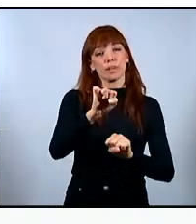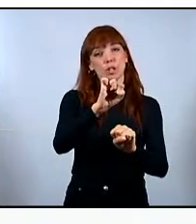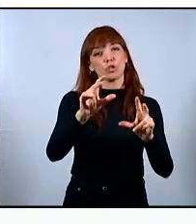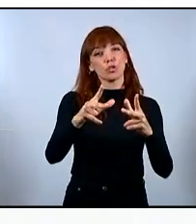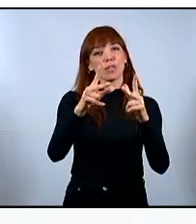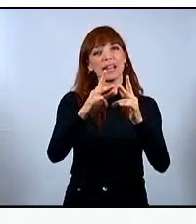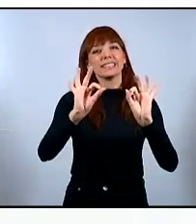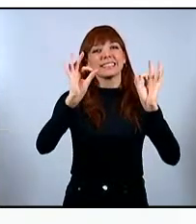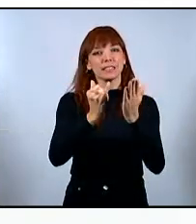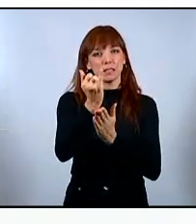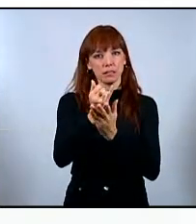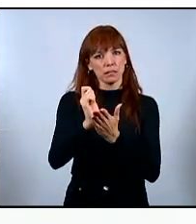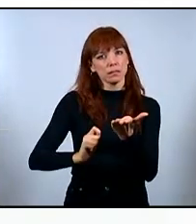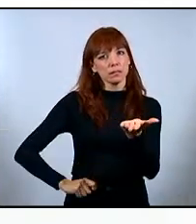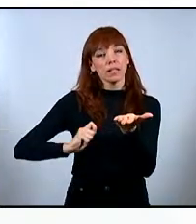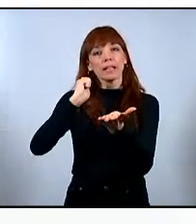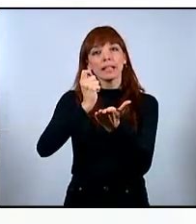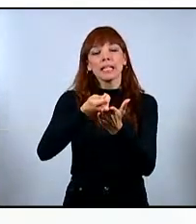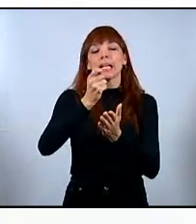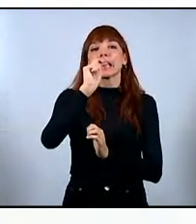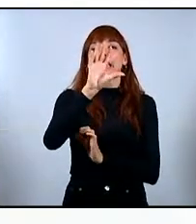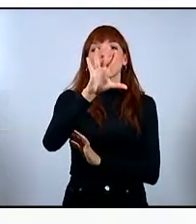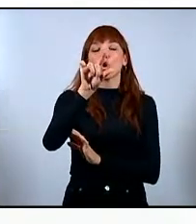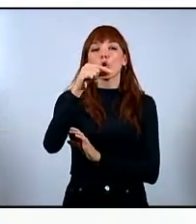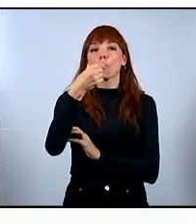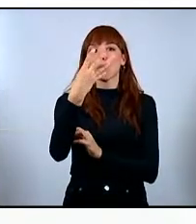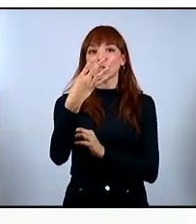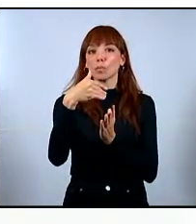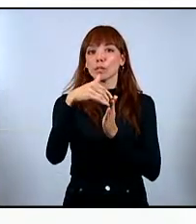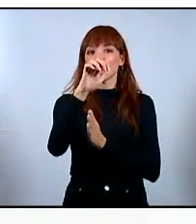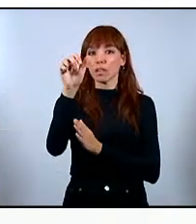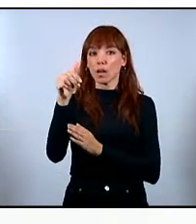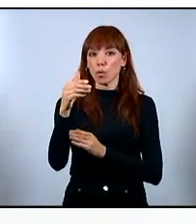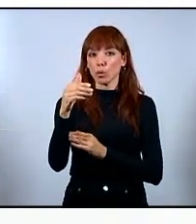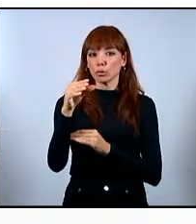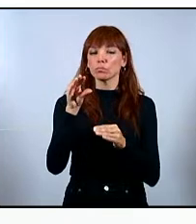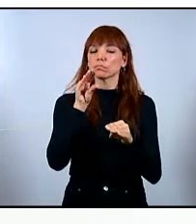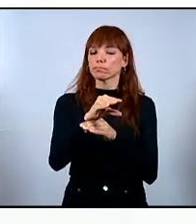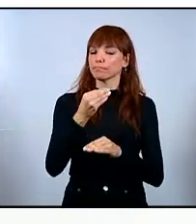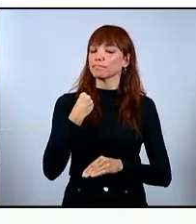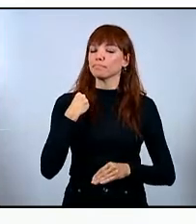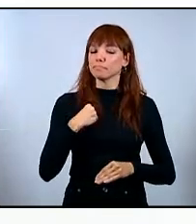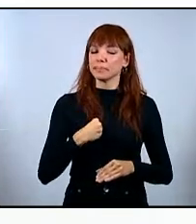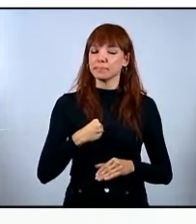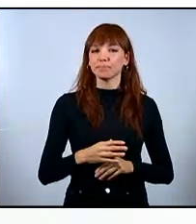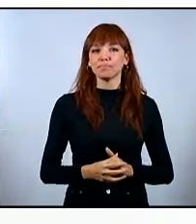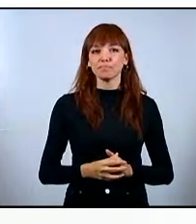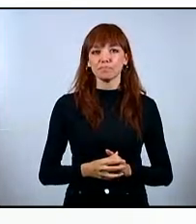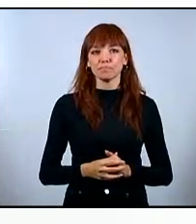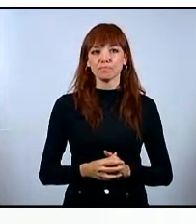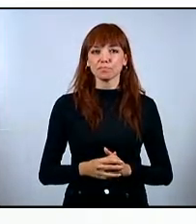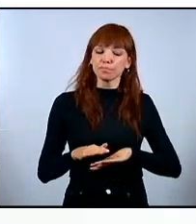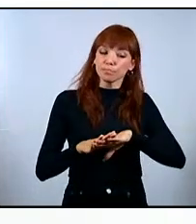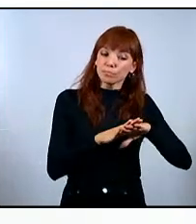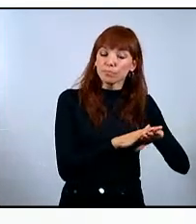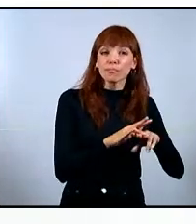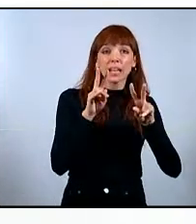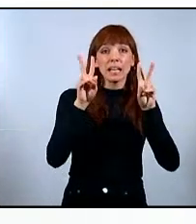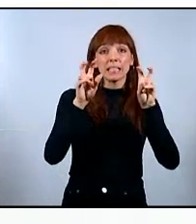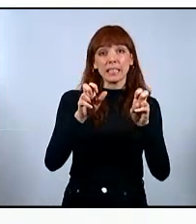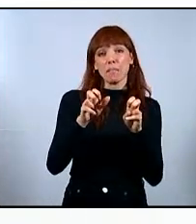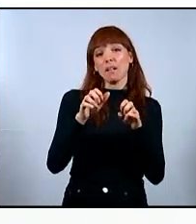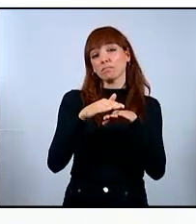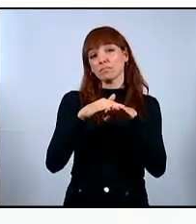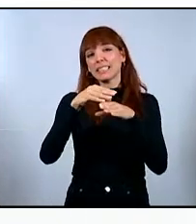Hemos invertido 5,4 millones de euros en esta línea de ayudas. En materia de interior, quiero destacar